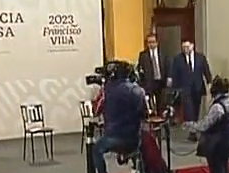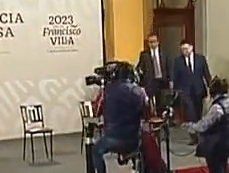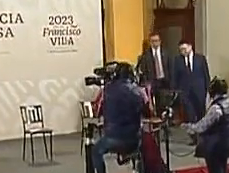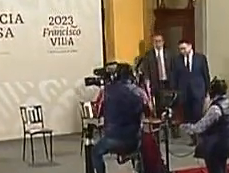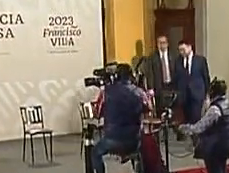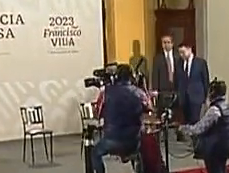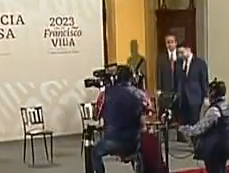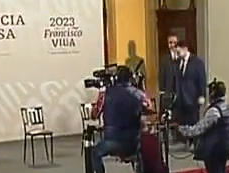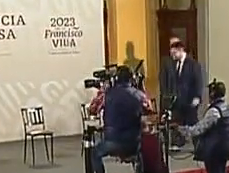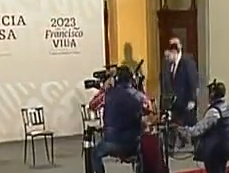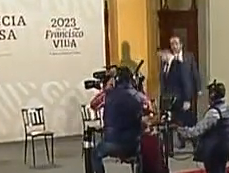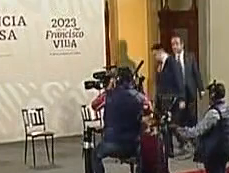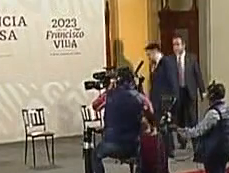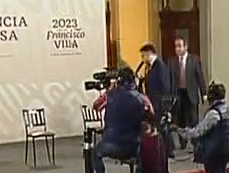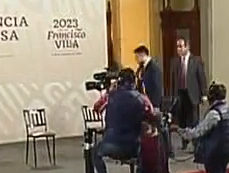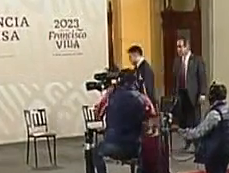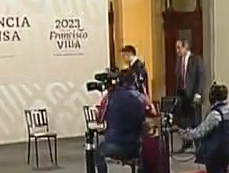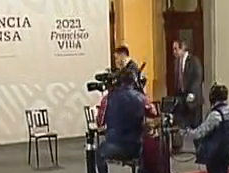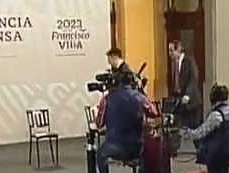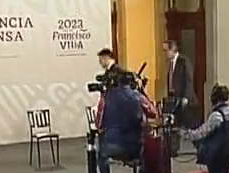Ya